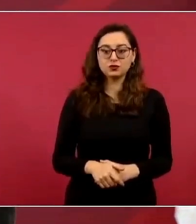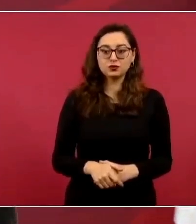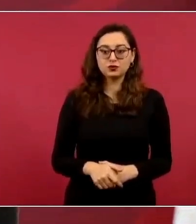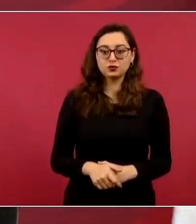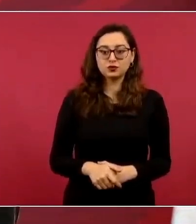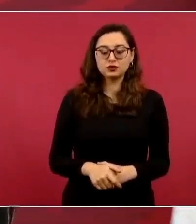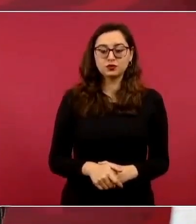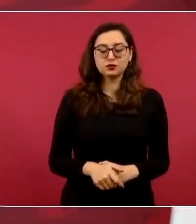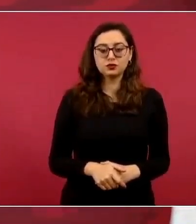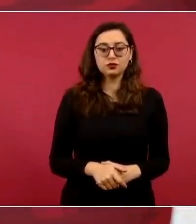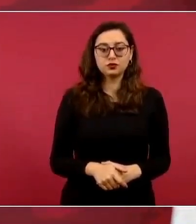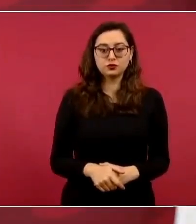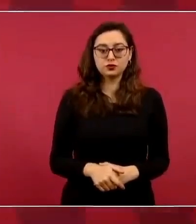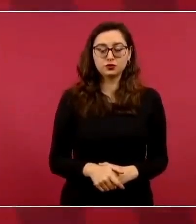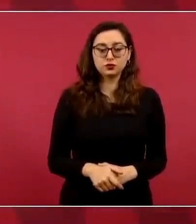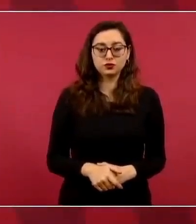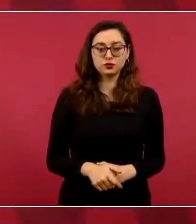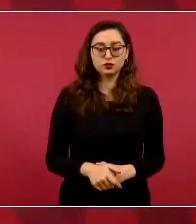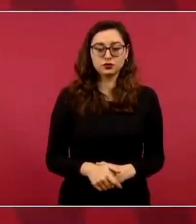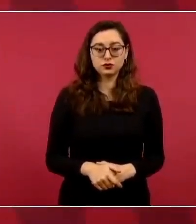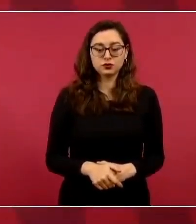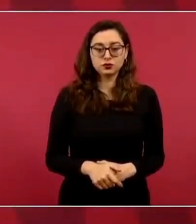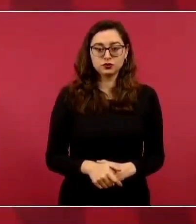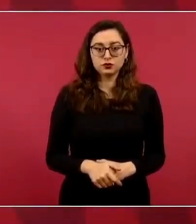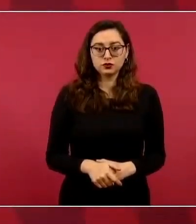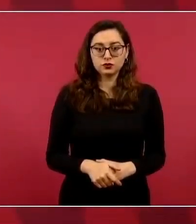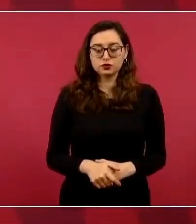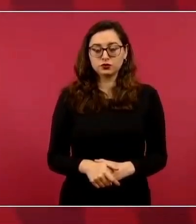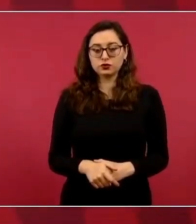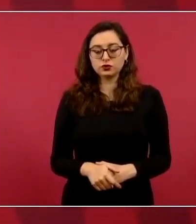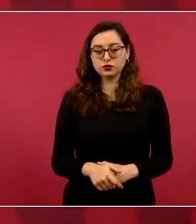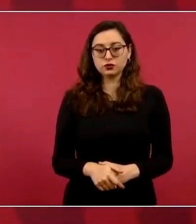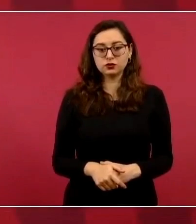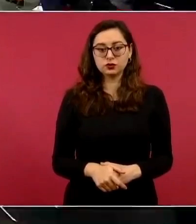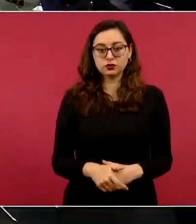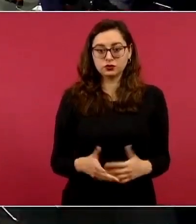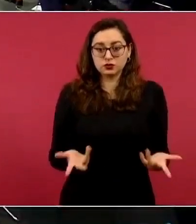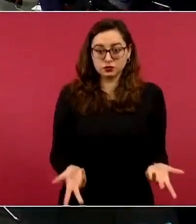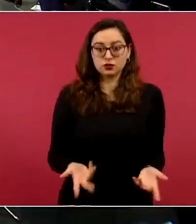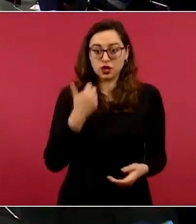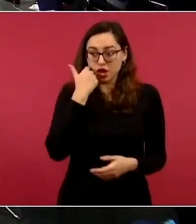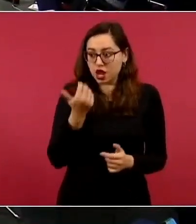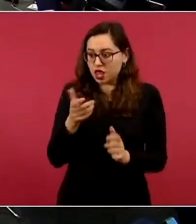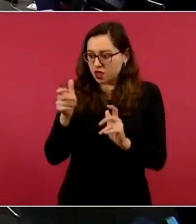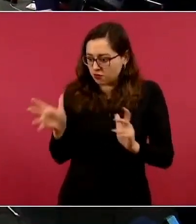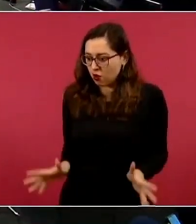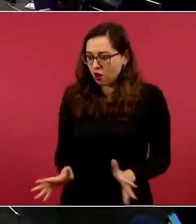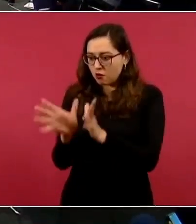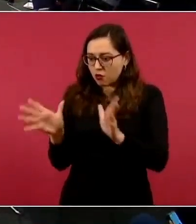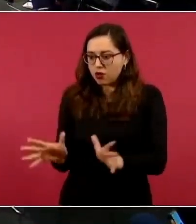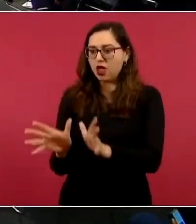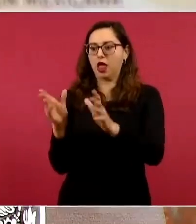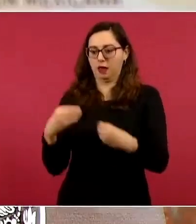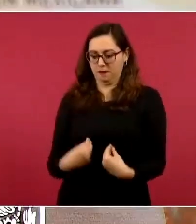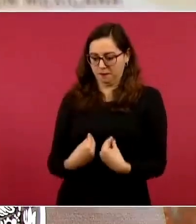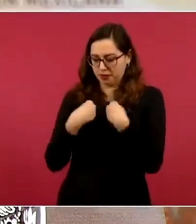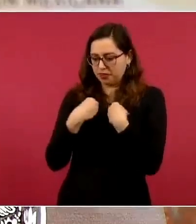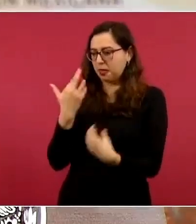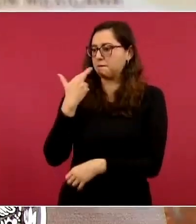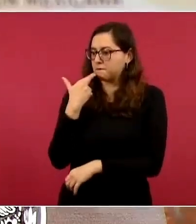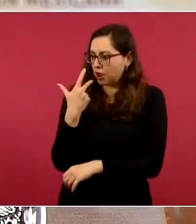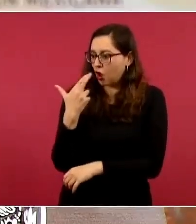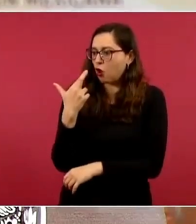aunque estamos porque la gente mejore, que haya